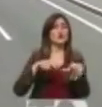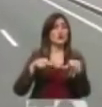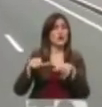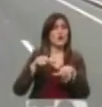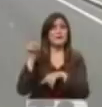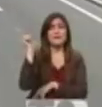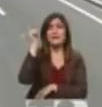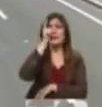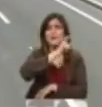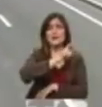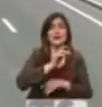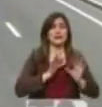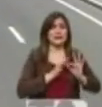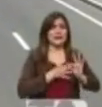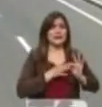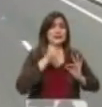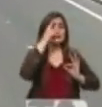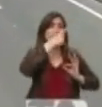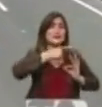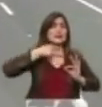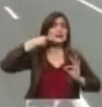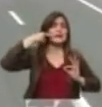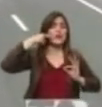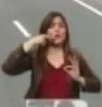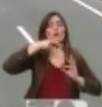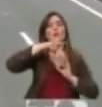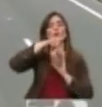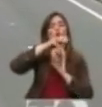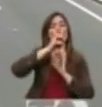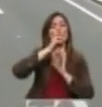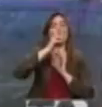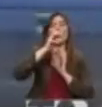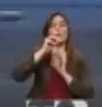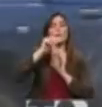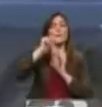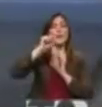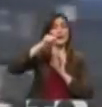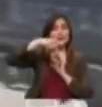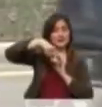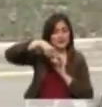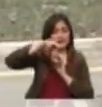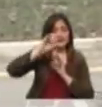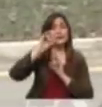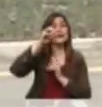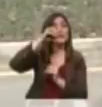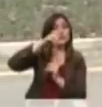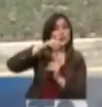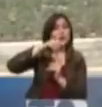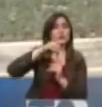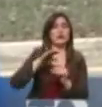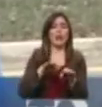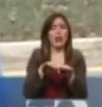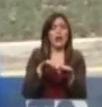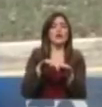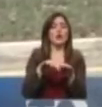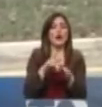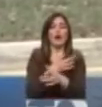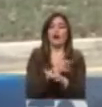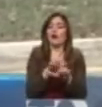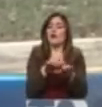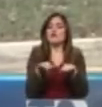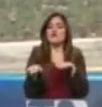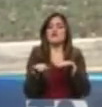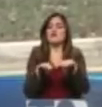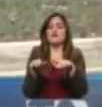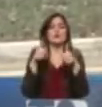sectores críticos como Calderón, Carapungo, Pomasqui y San Antonio de Pichincha. Con esta prolongación de la Simón Bolívar, al ingresar a